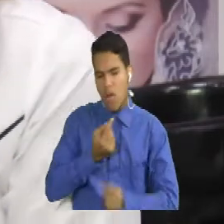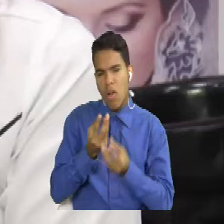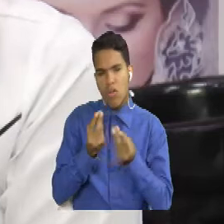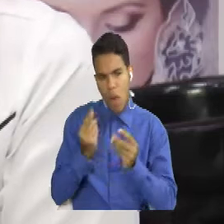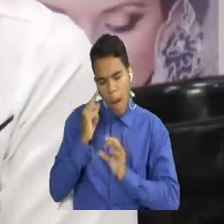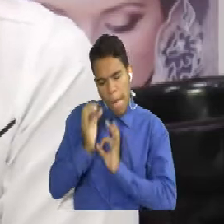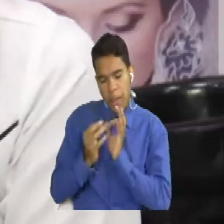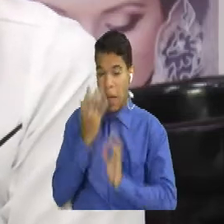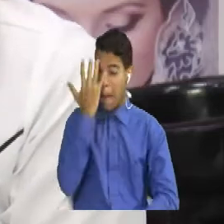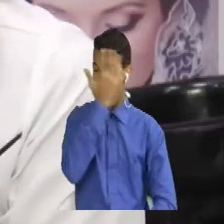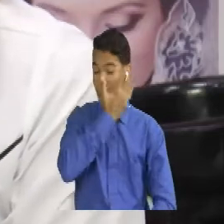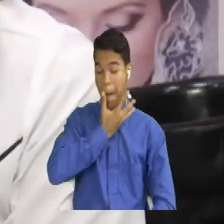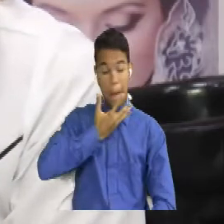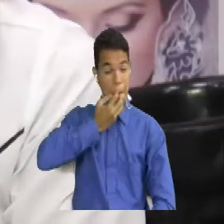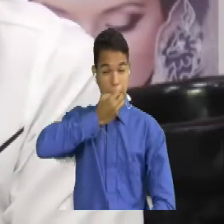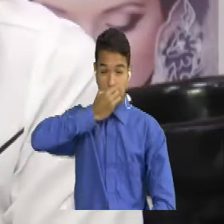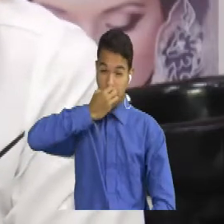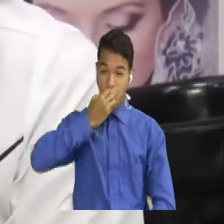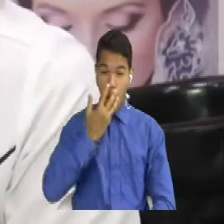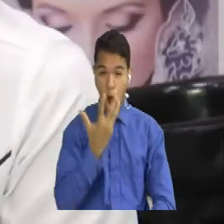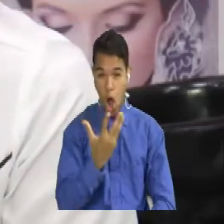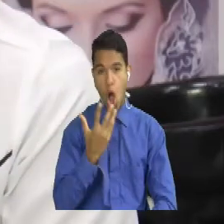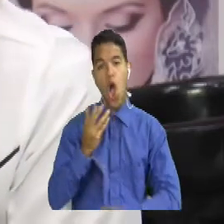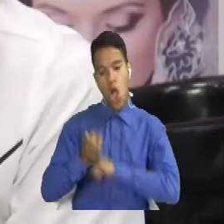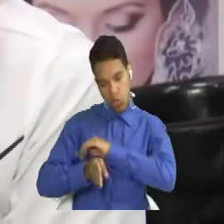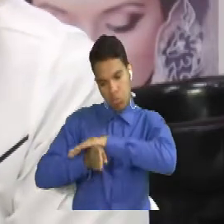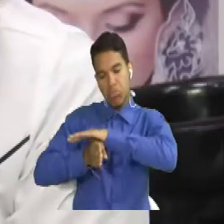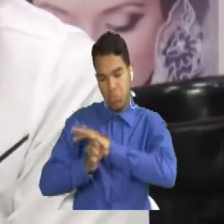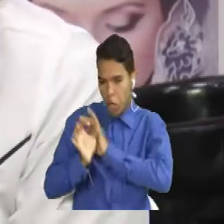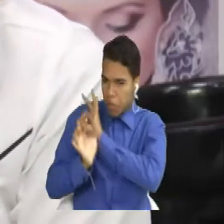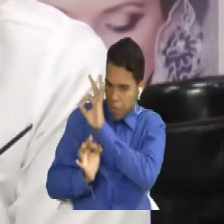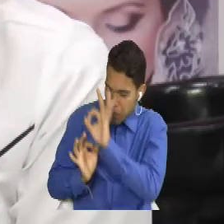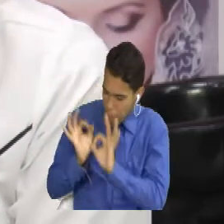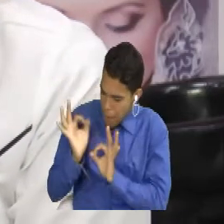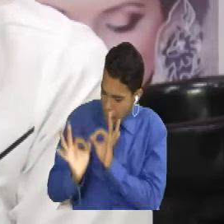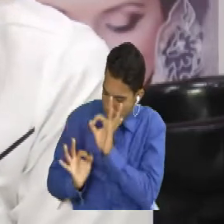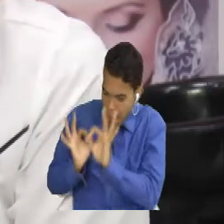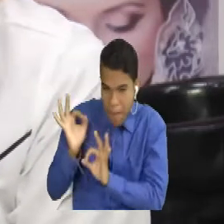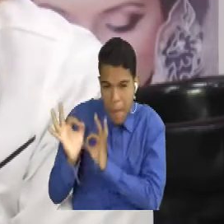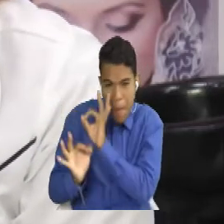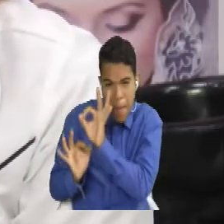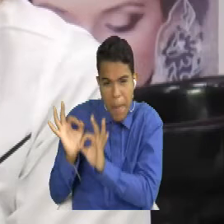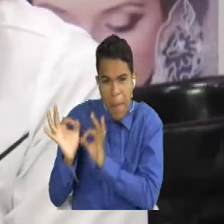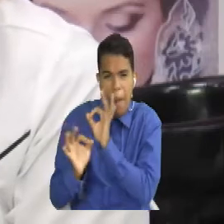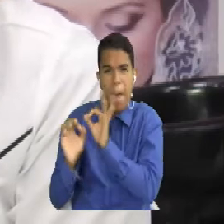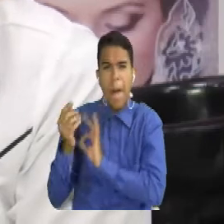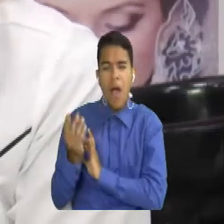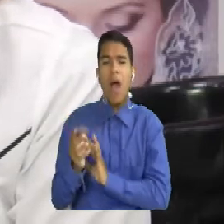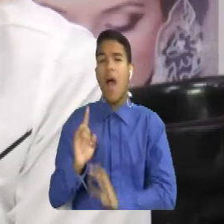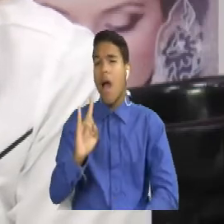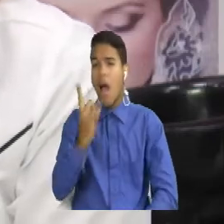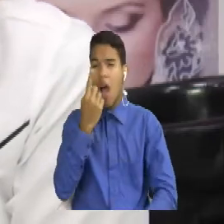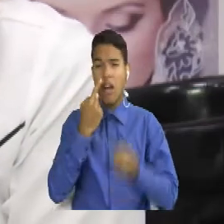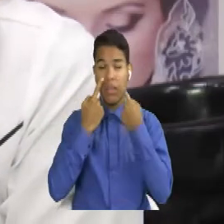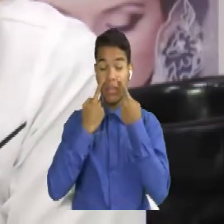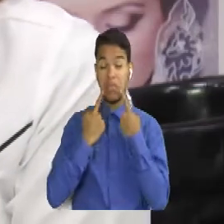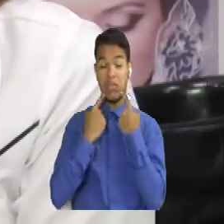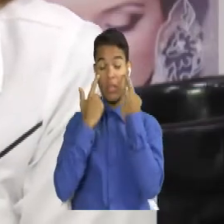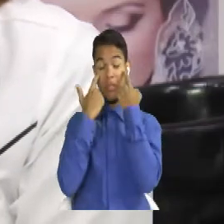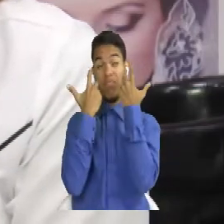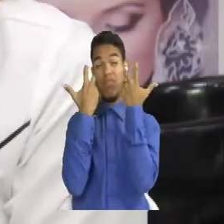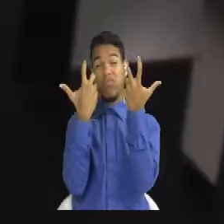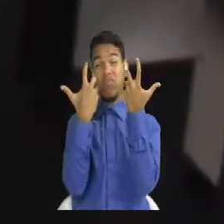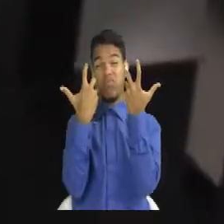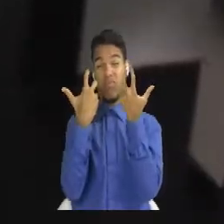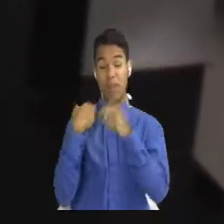muy bonita, muy hermosa, muy hidratada, es como para mantenerla hidratada, para que no se formen líneas de expresión a muy